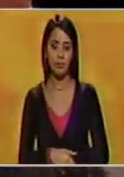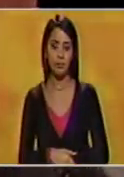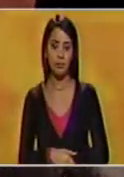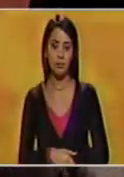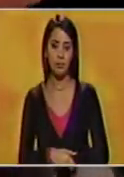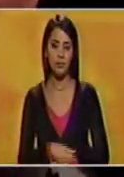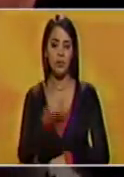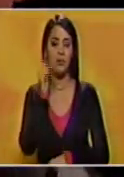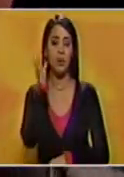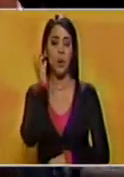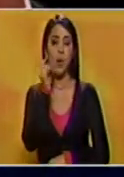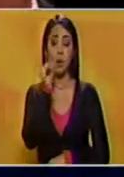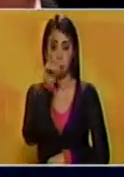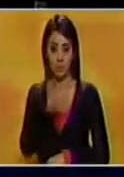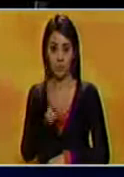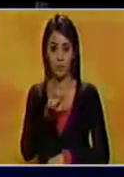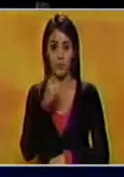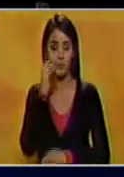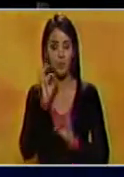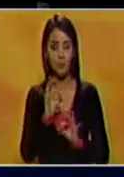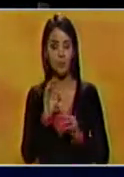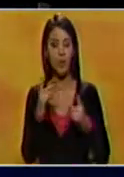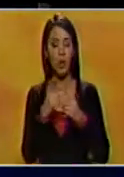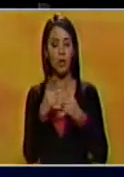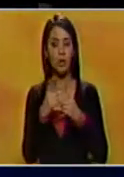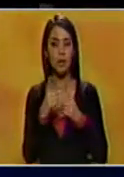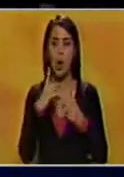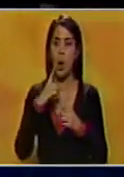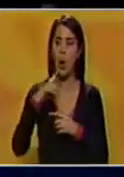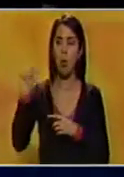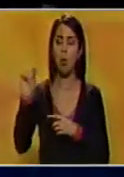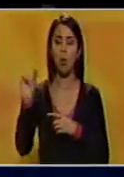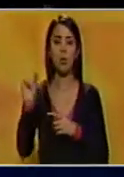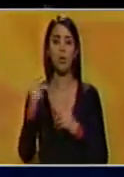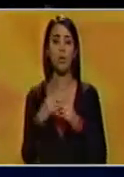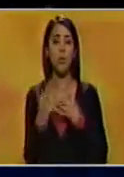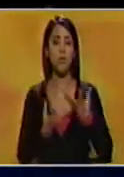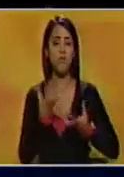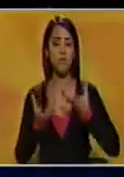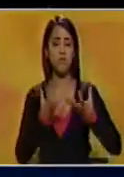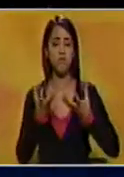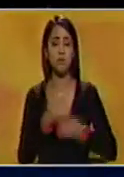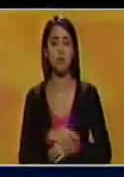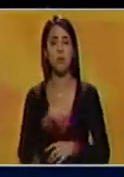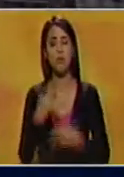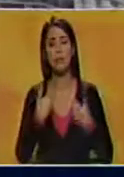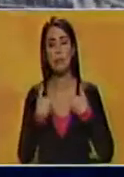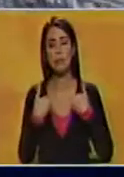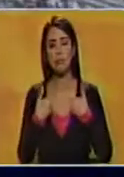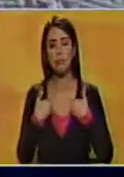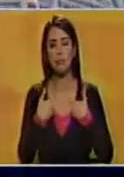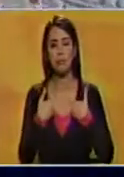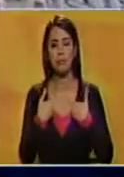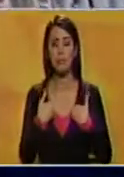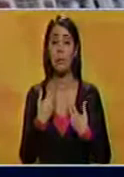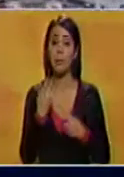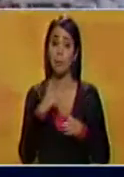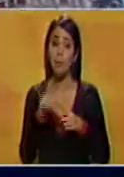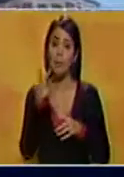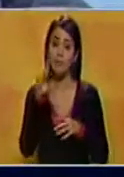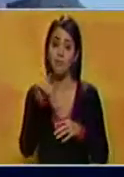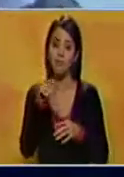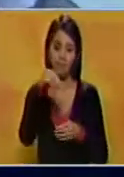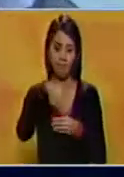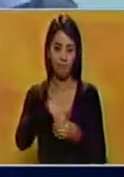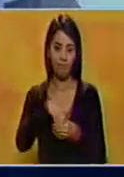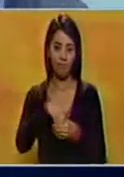Y Robbie Williams logró escapar del lujoso hotel que se incendió en Londres. El cantante británico fue uno de los afectados porque estuvo en el hotel de